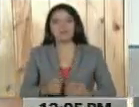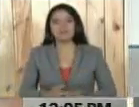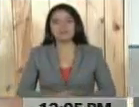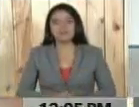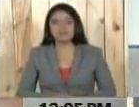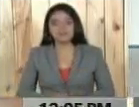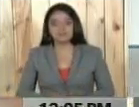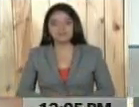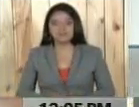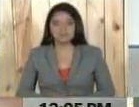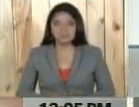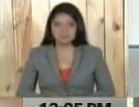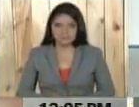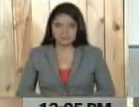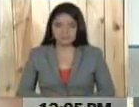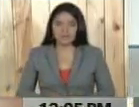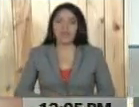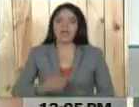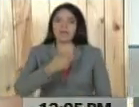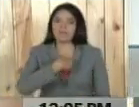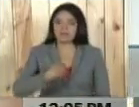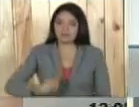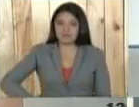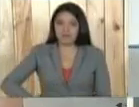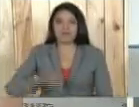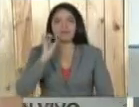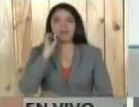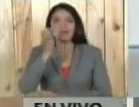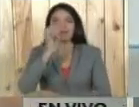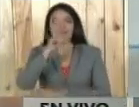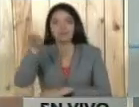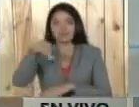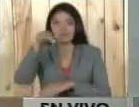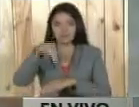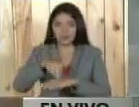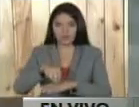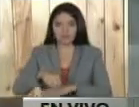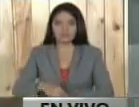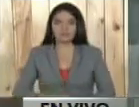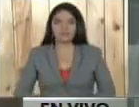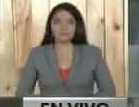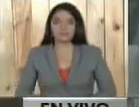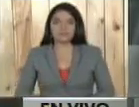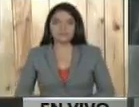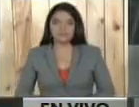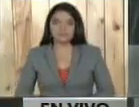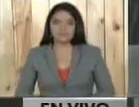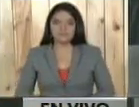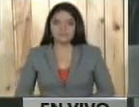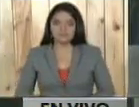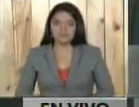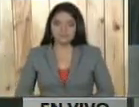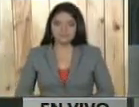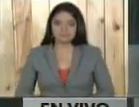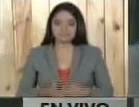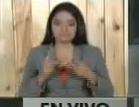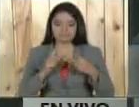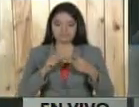ejecutiva, el presidente de la Asamblea Nacional o presidenta,